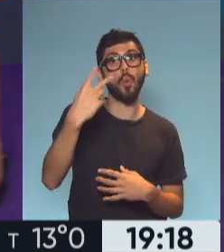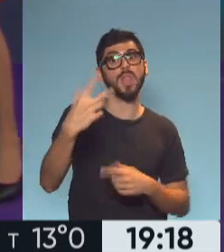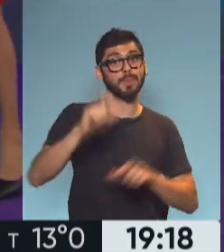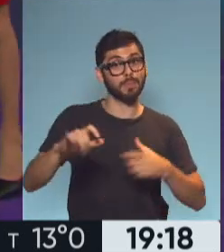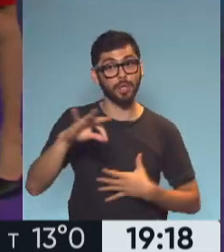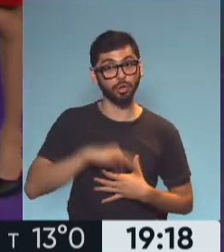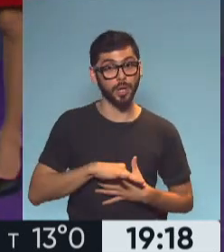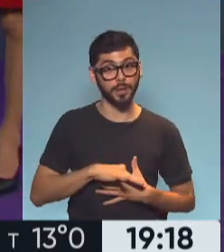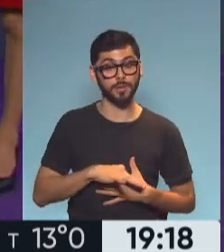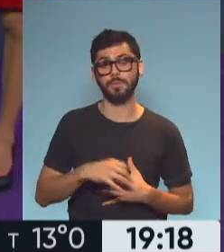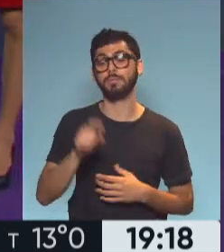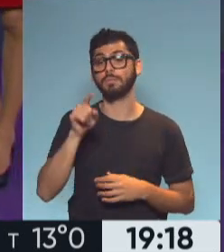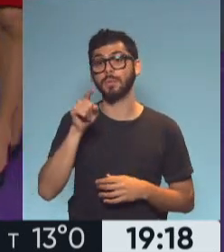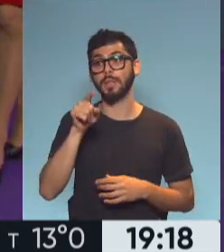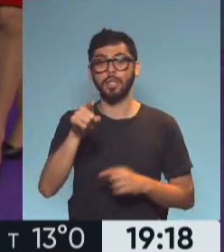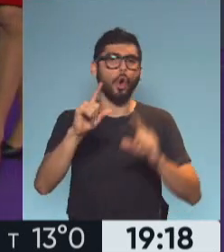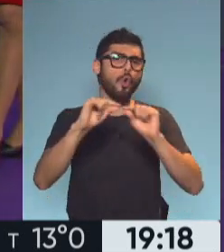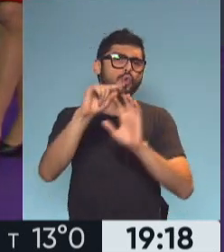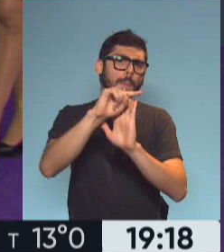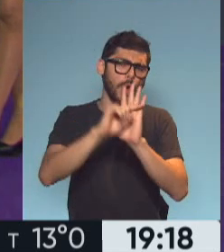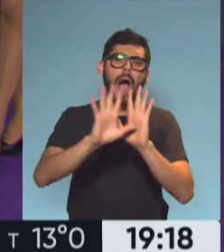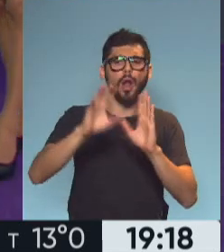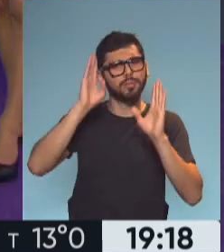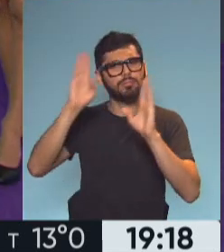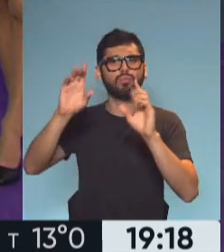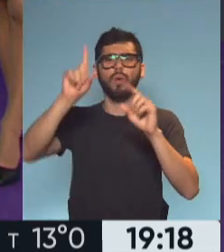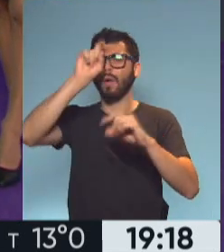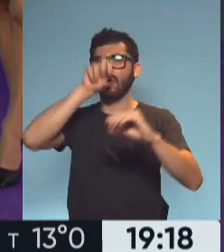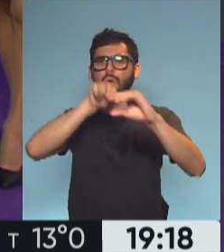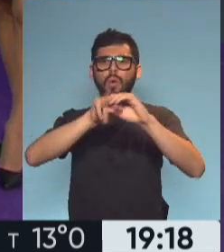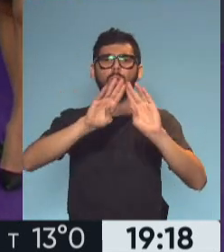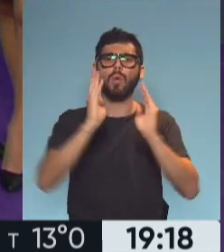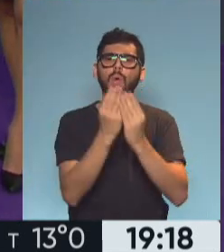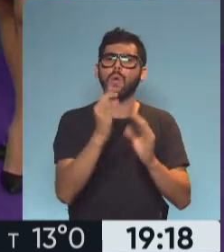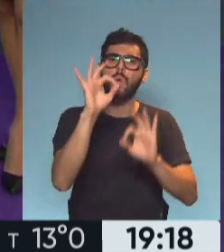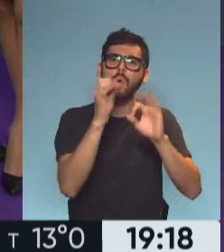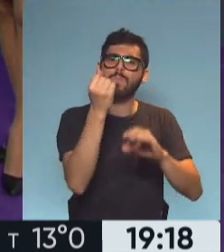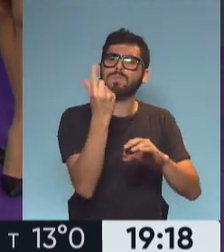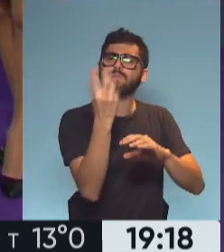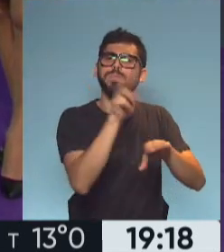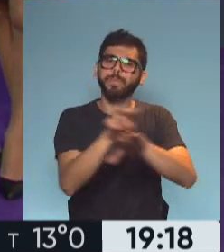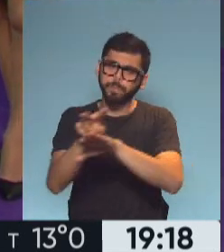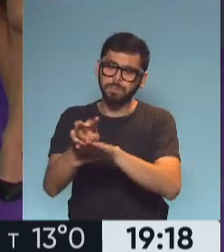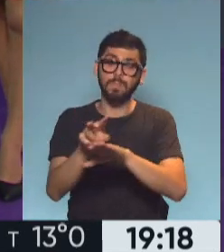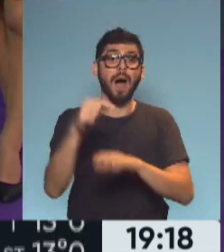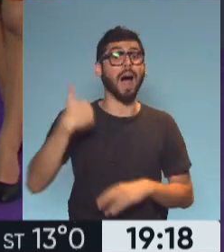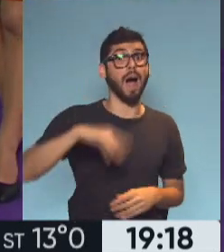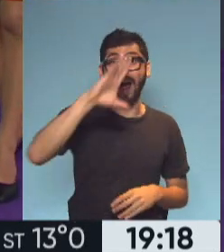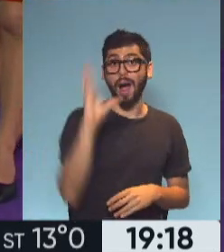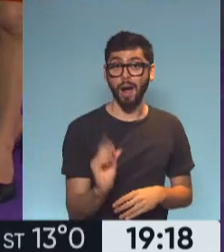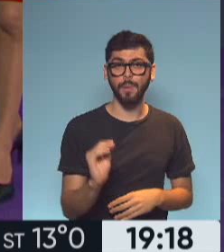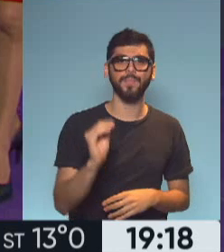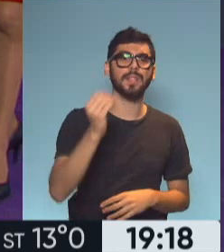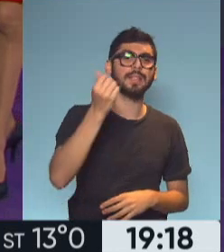hasta aquí algunos de los números tenemos que hablar de la ocupación de esta década más en nuestro país es del 69 5 por